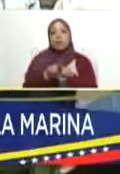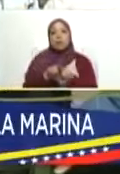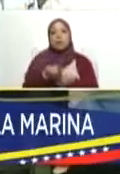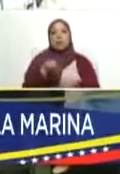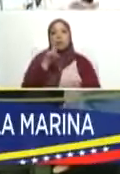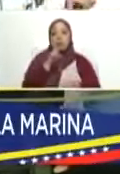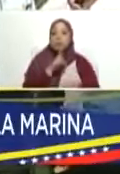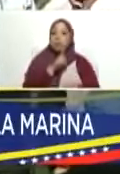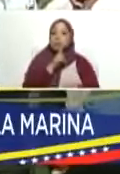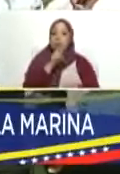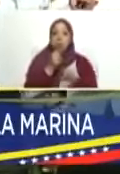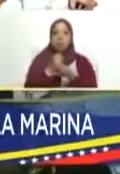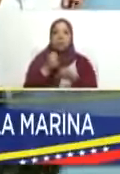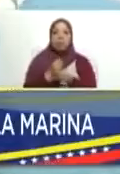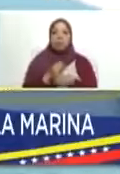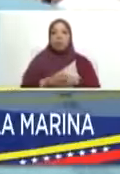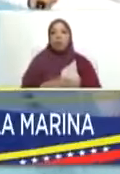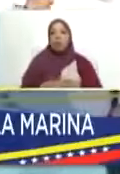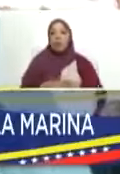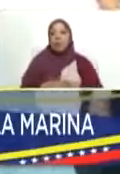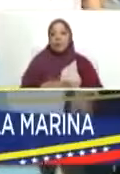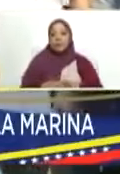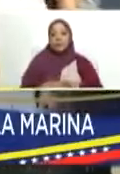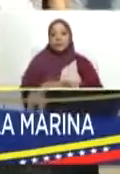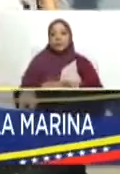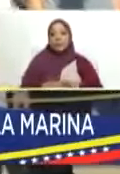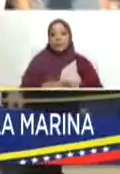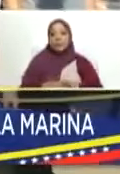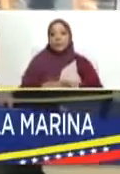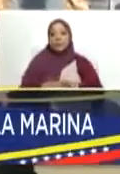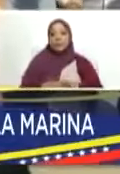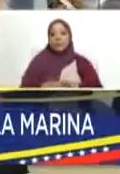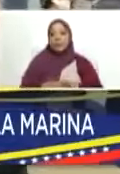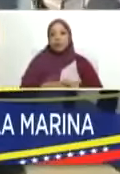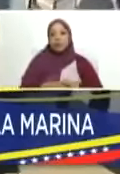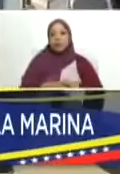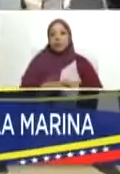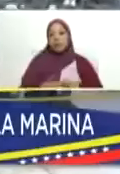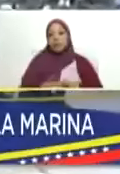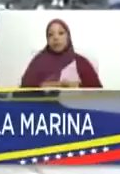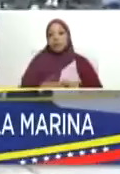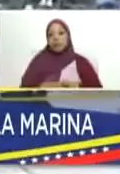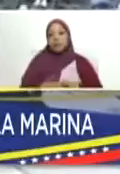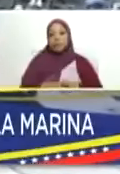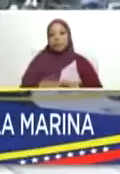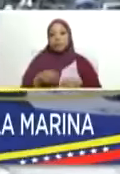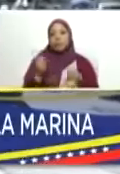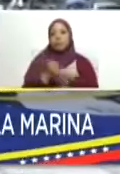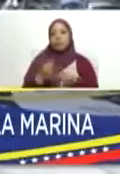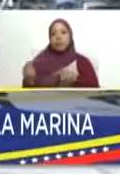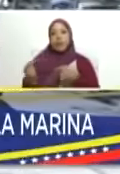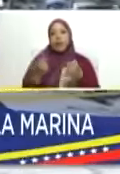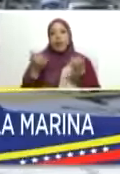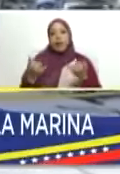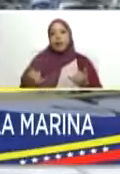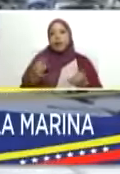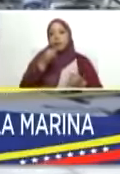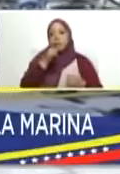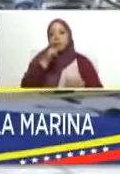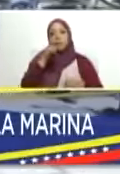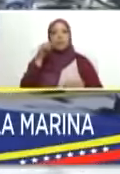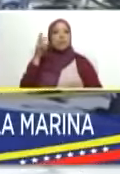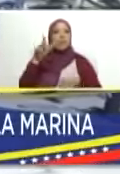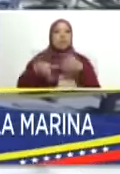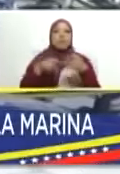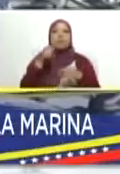hemos puesto? Paseo La Marina, presidente. Paseo La Marina, correcto, Paseo La Marina, es una